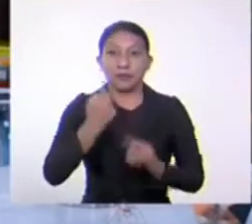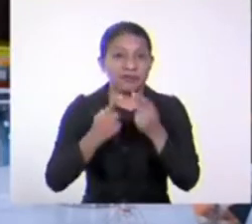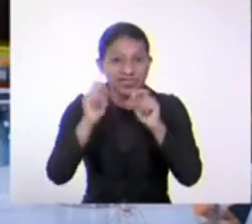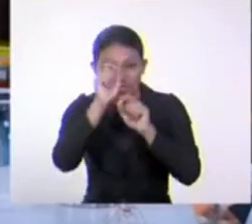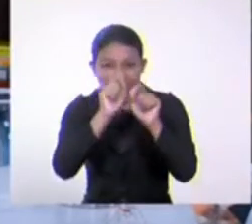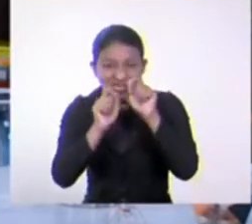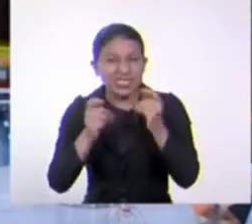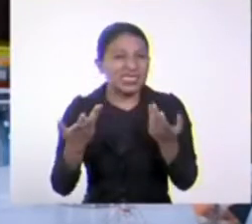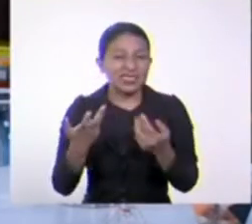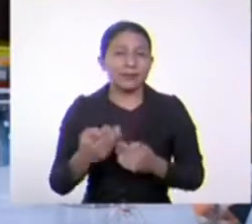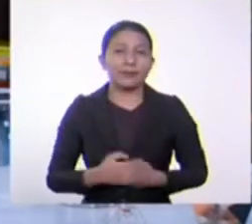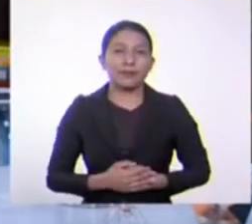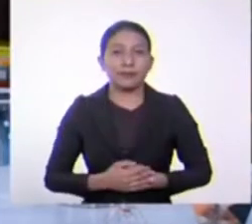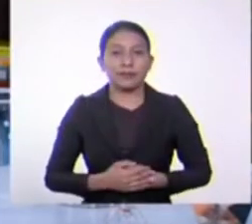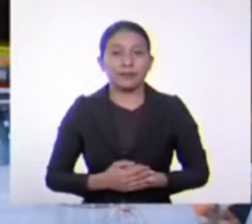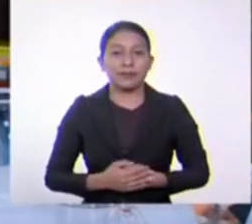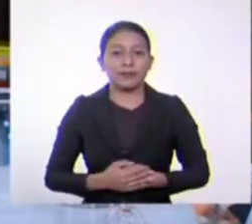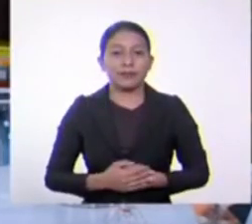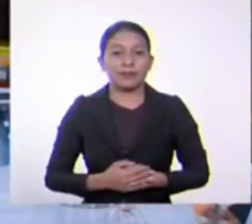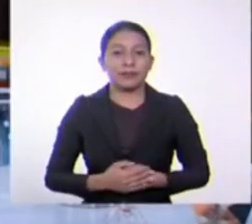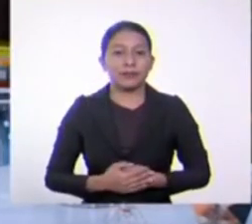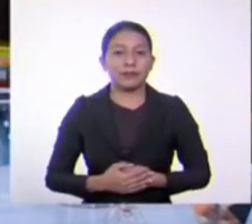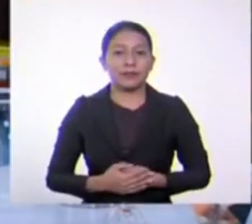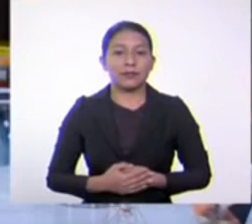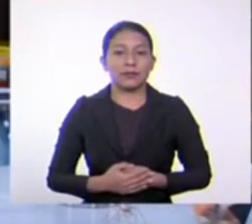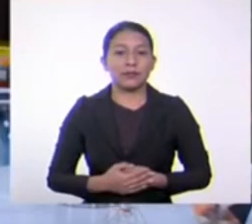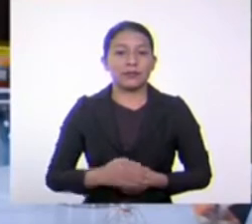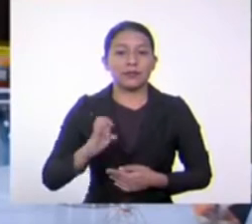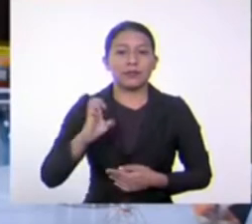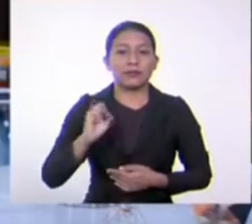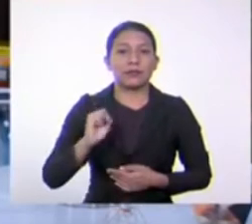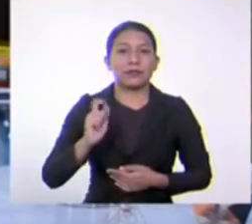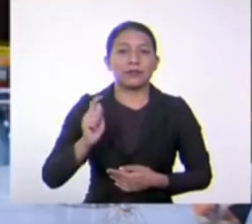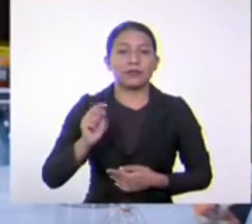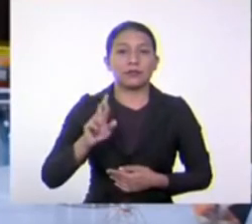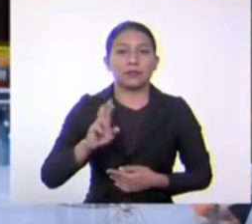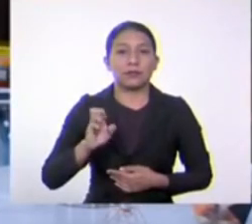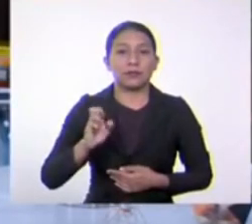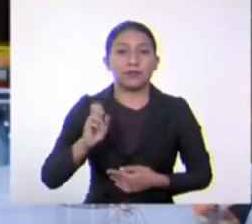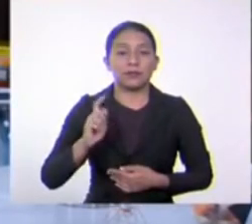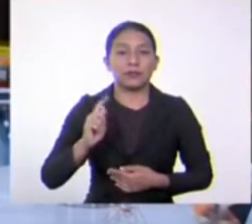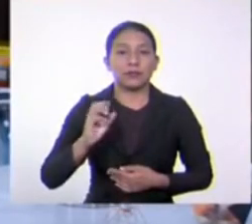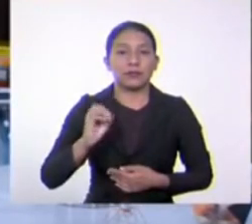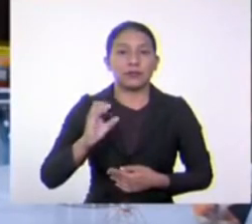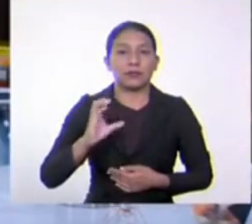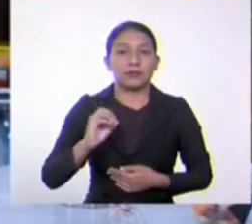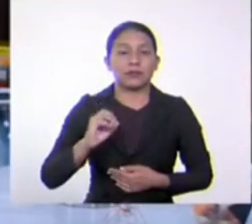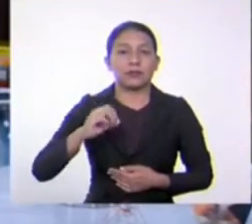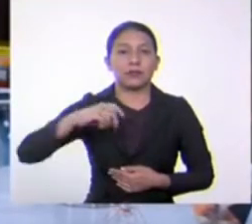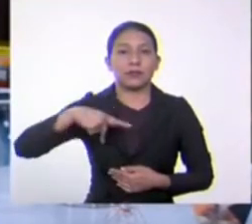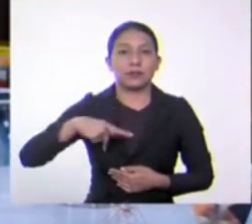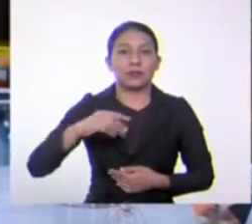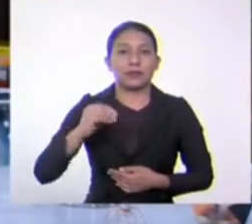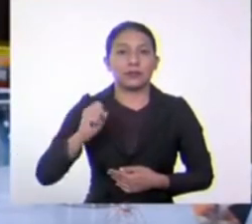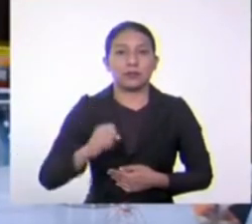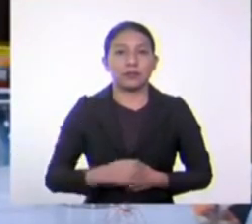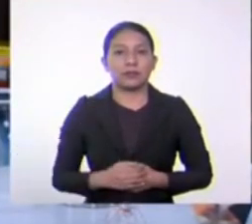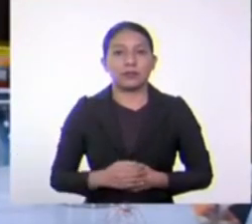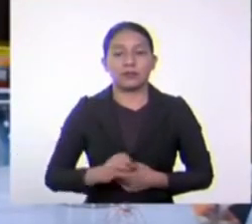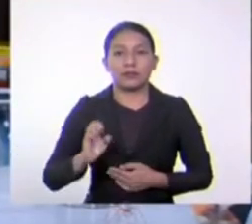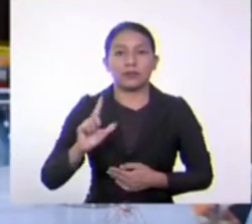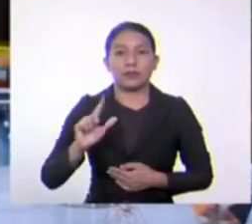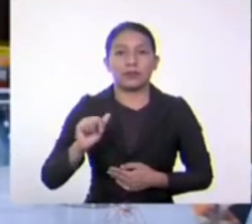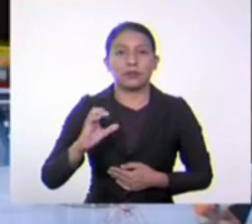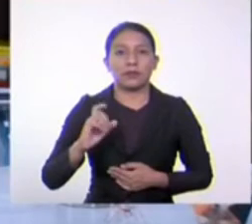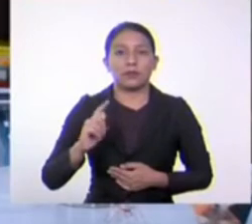Pues normalmente es Streptococcus thermophilus, el más utilizado, y Lactobacillus